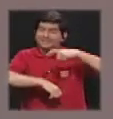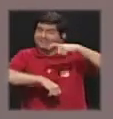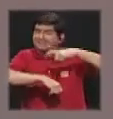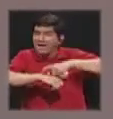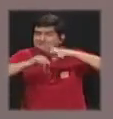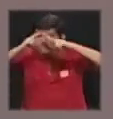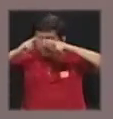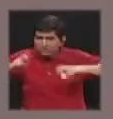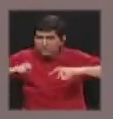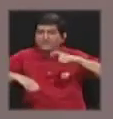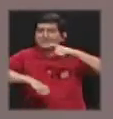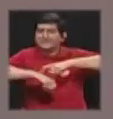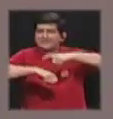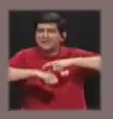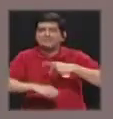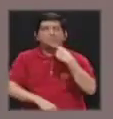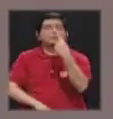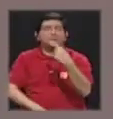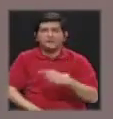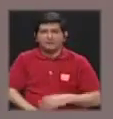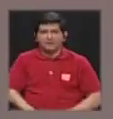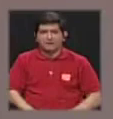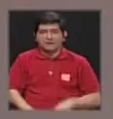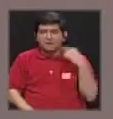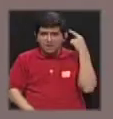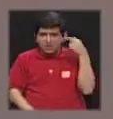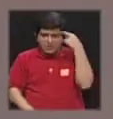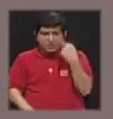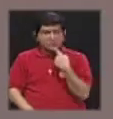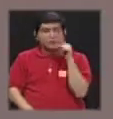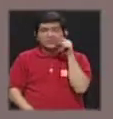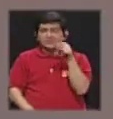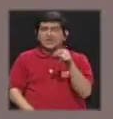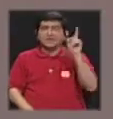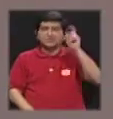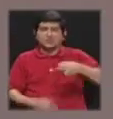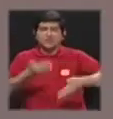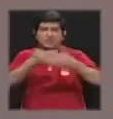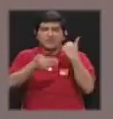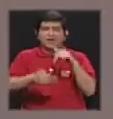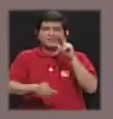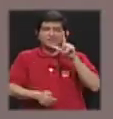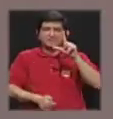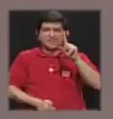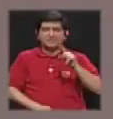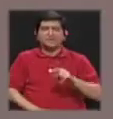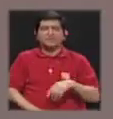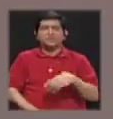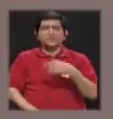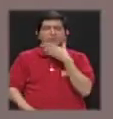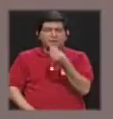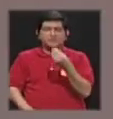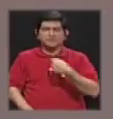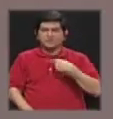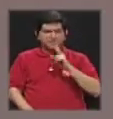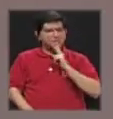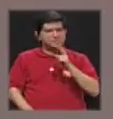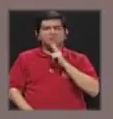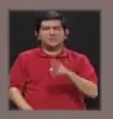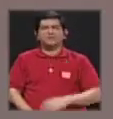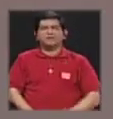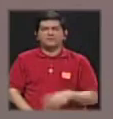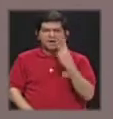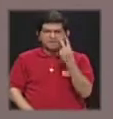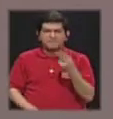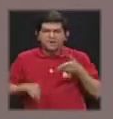para analizarlo, tiempo para pronunciarse, y el gobierno dice que esto tiene que estar antes del 31 de diciembre. Yo realmente